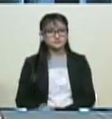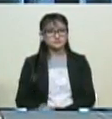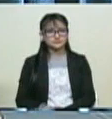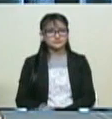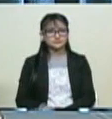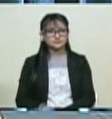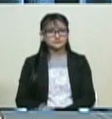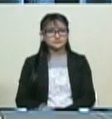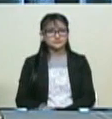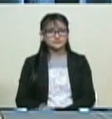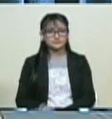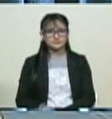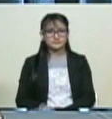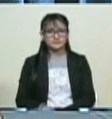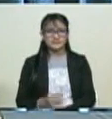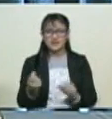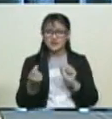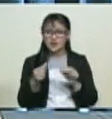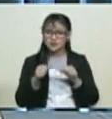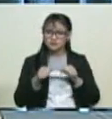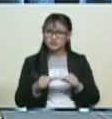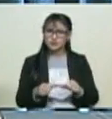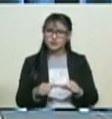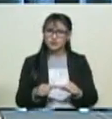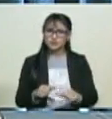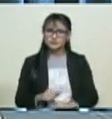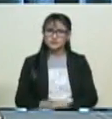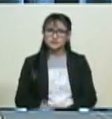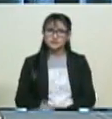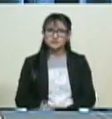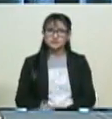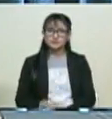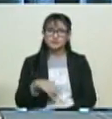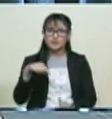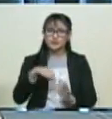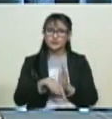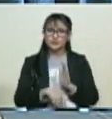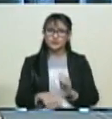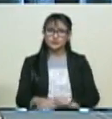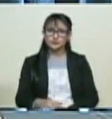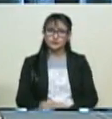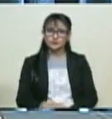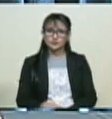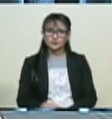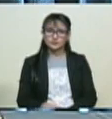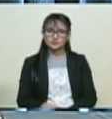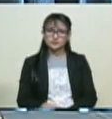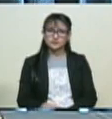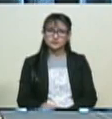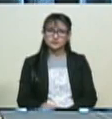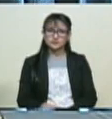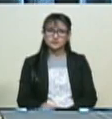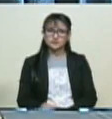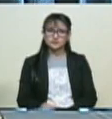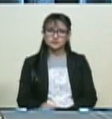diálogo permanente y profundo sobre